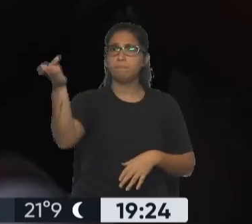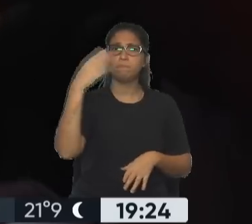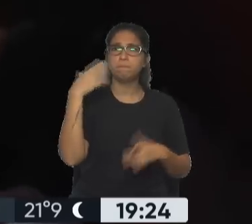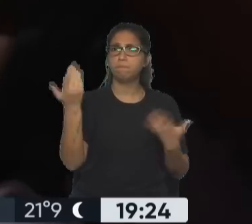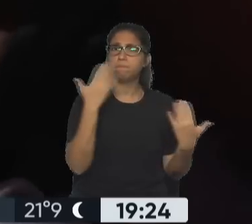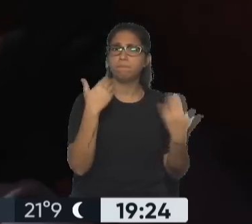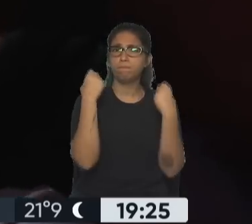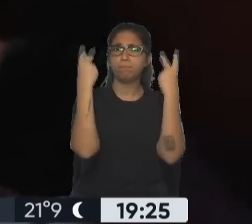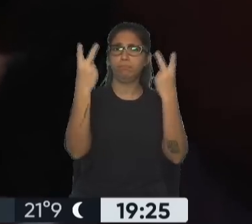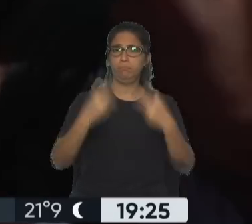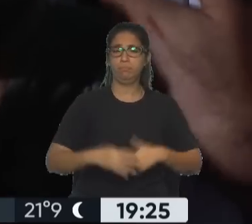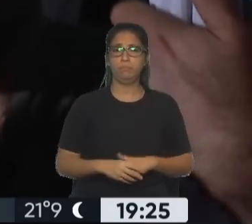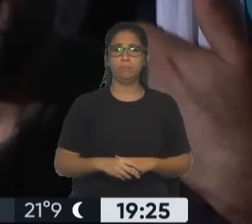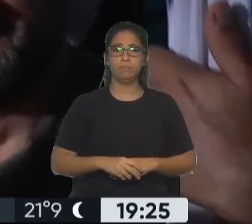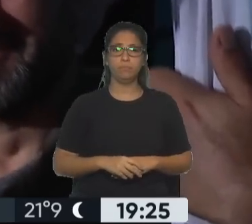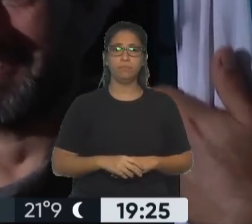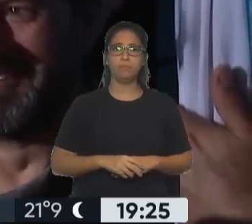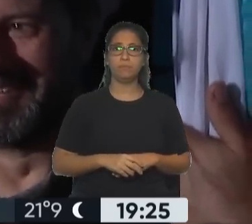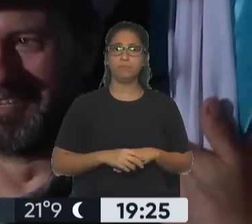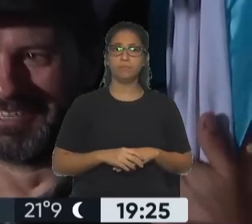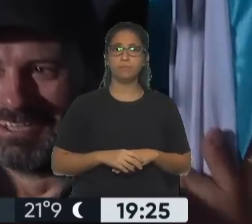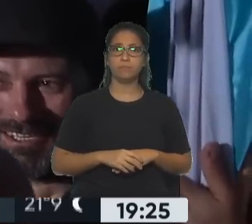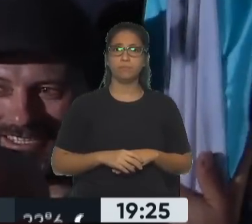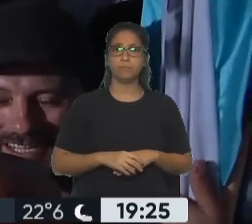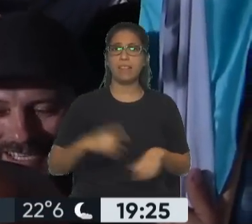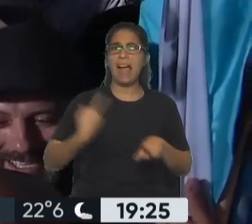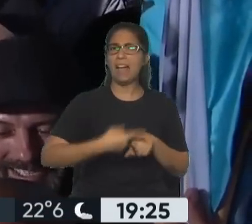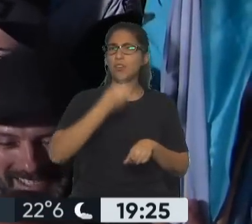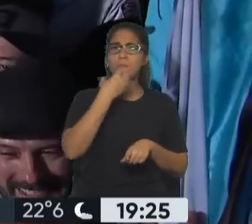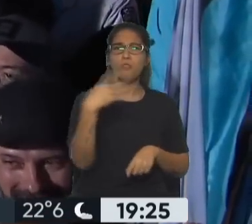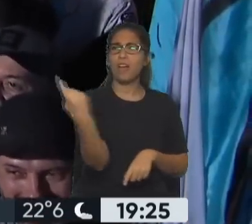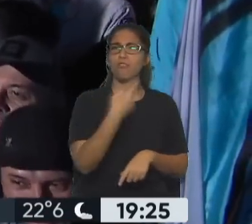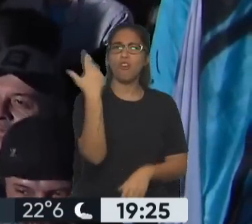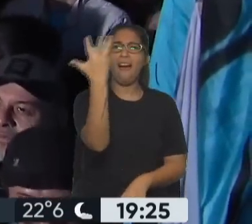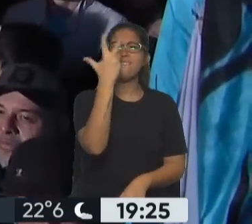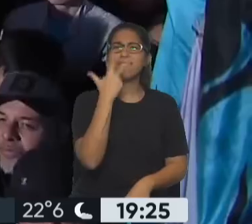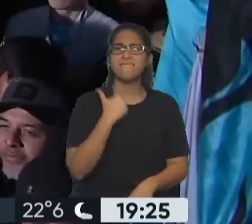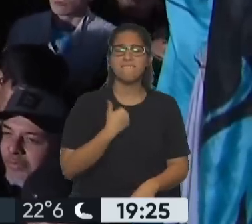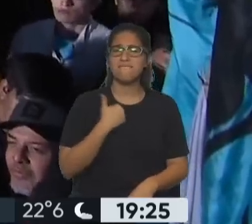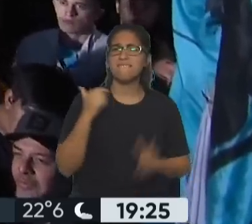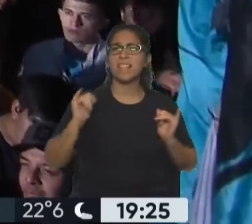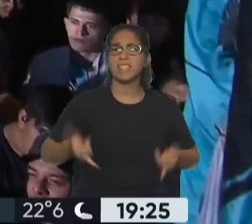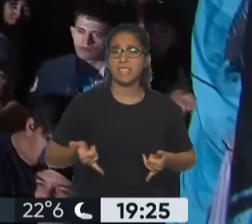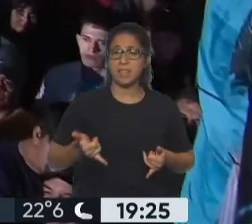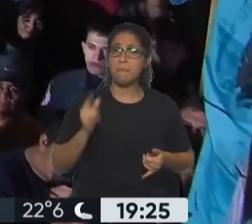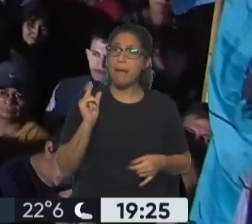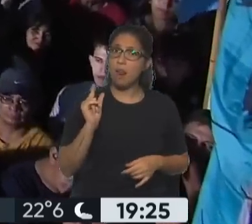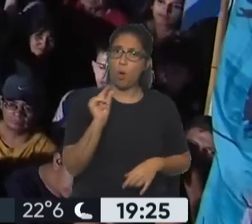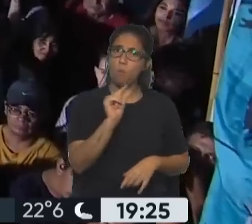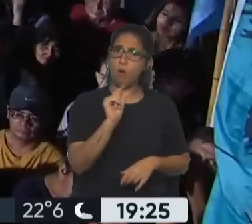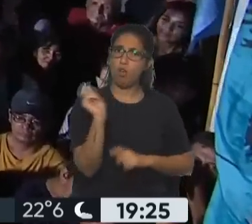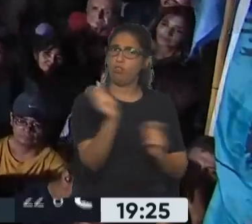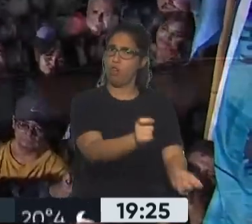De repente son hermosos los actos y nos encantan a todos, pero sustituyamos también eso un